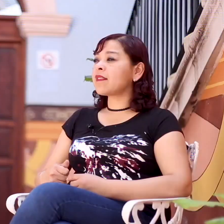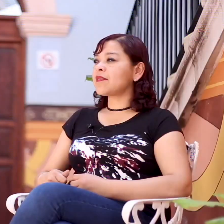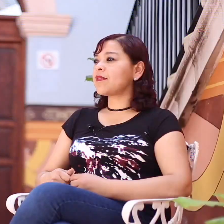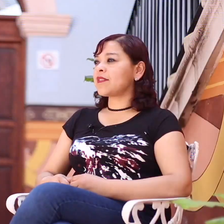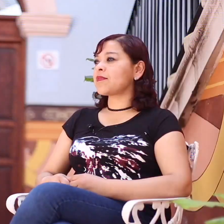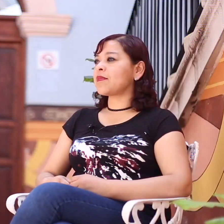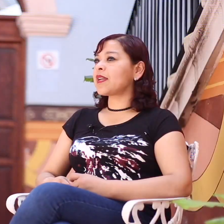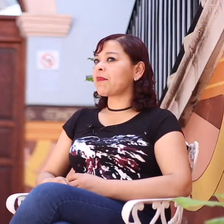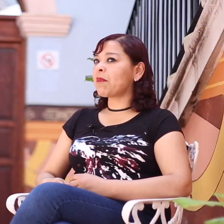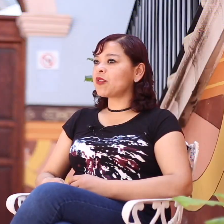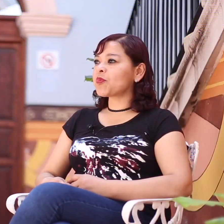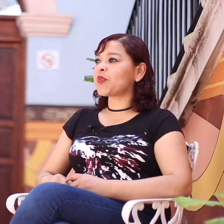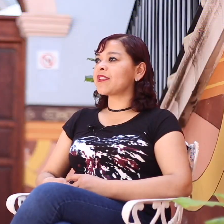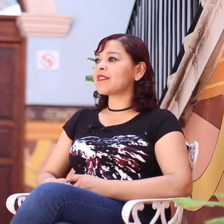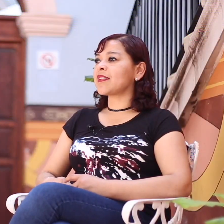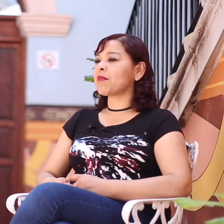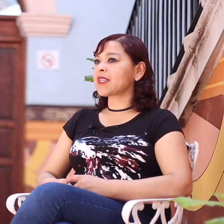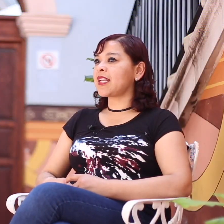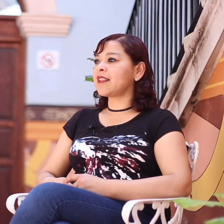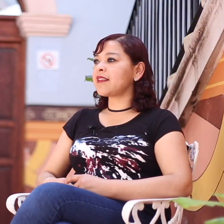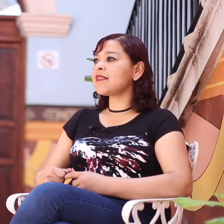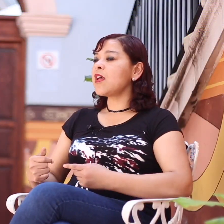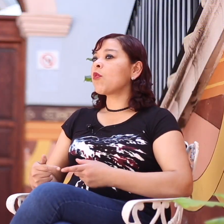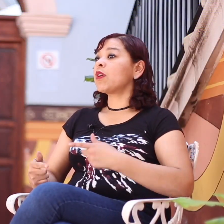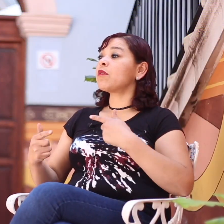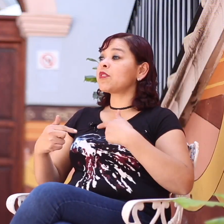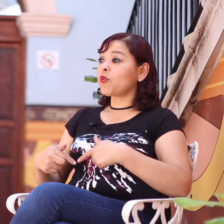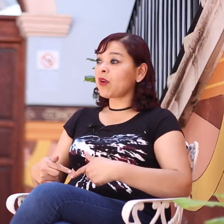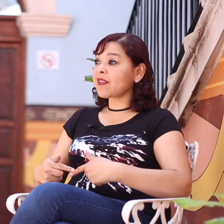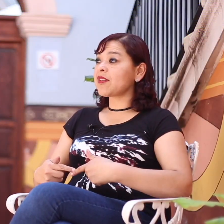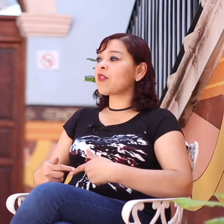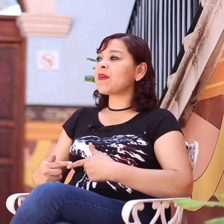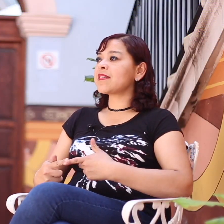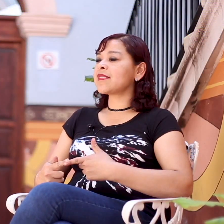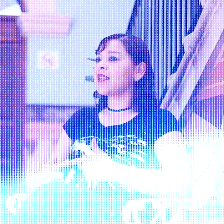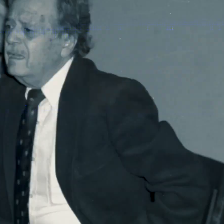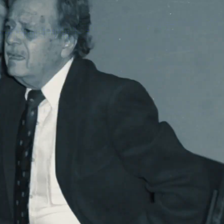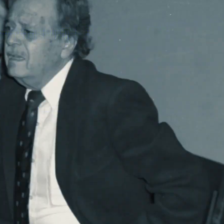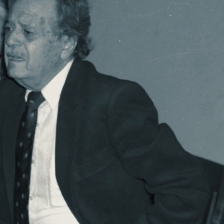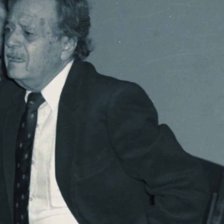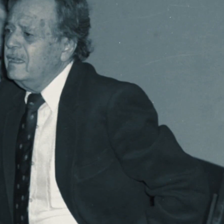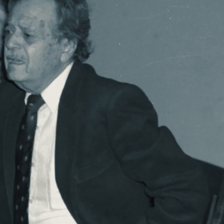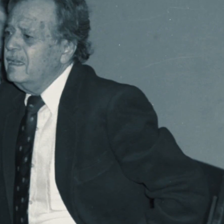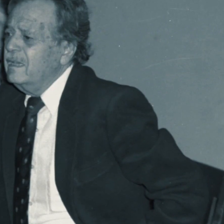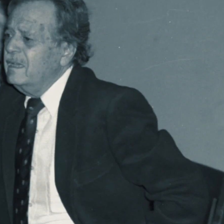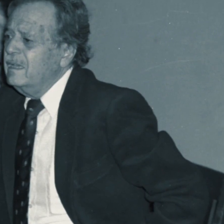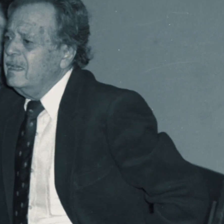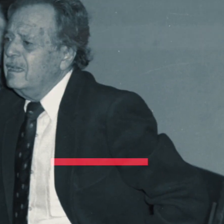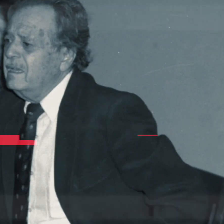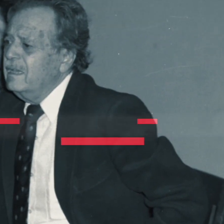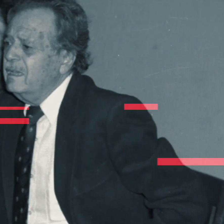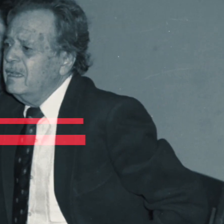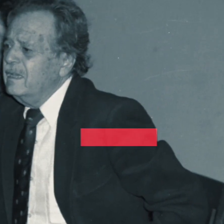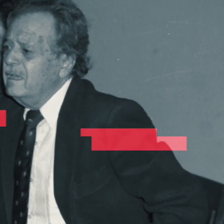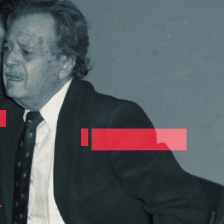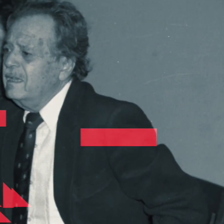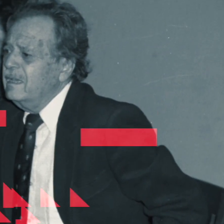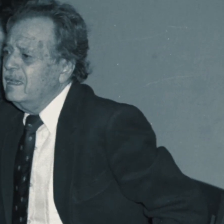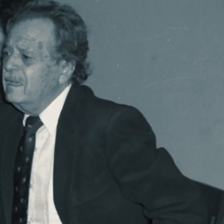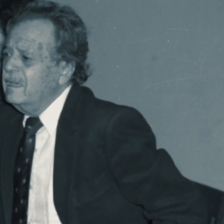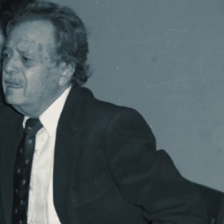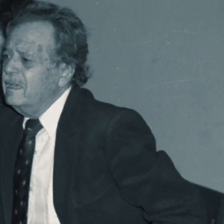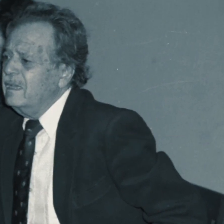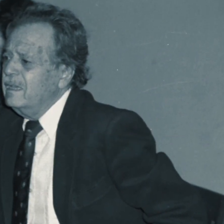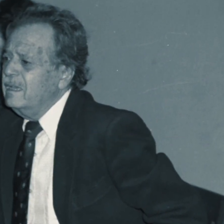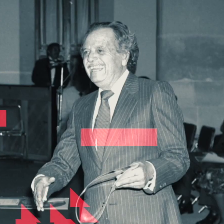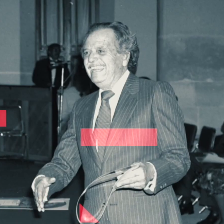Me llamó la atención eso, ¿no? Que había muchos poetas en Aguascalientes. Cuando descubro a Desiderio Macías Silva, digo, wow, esto es increíble,